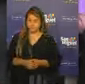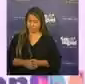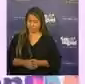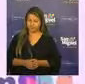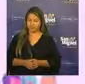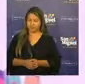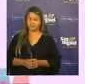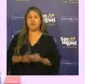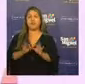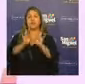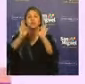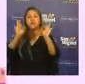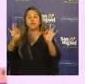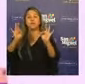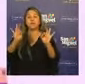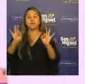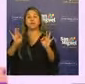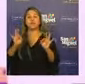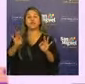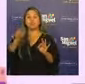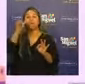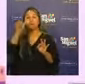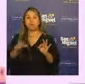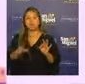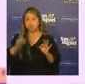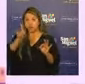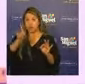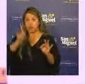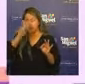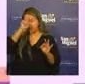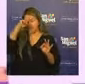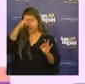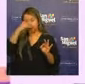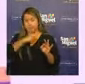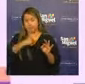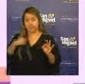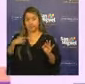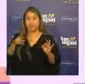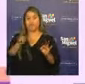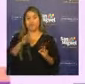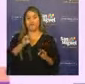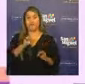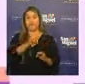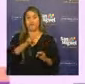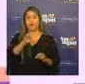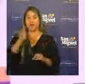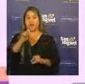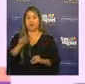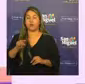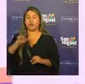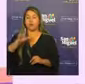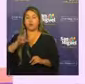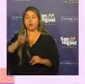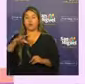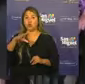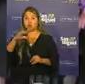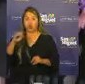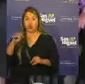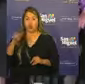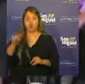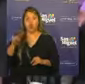En especial, bueno, a los del CEFAM Barros Luco, porque tienen una certificación de calidad, que es algo que no tienen todos